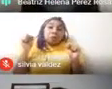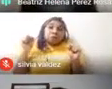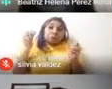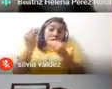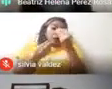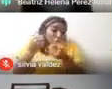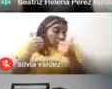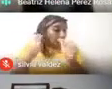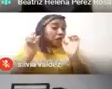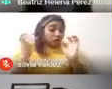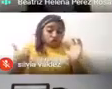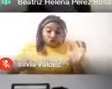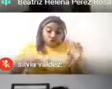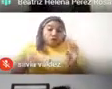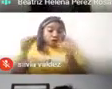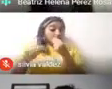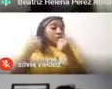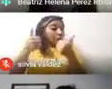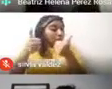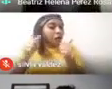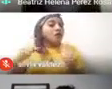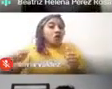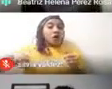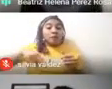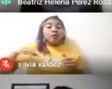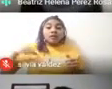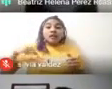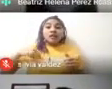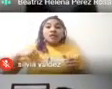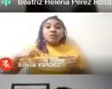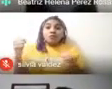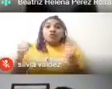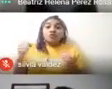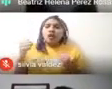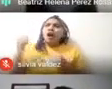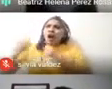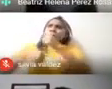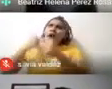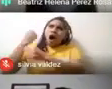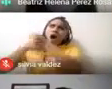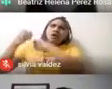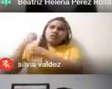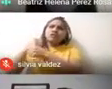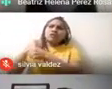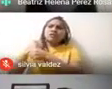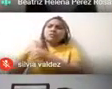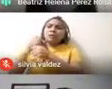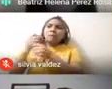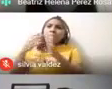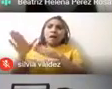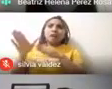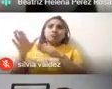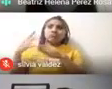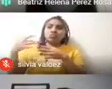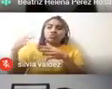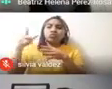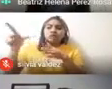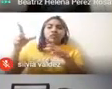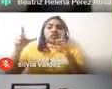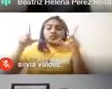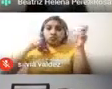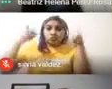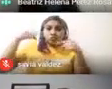lo hemos y lo estamos haciendo bien, y hemos tenido, Bogotá hace unos años tenía plan maestro de turismo y todavía es vigente, o